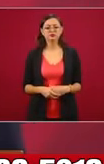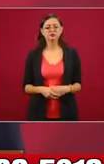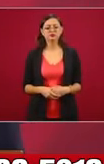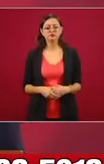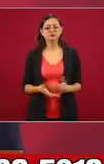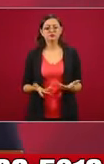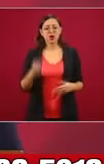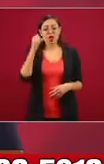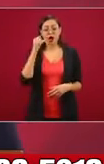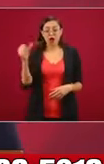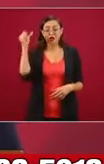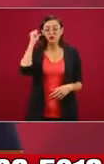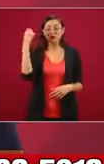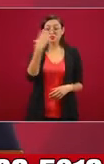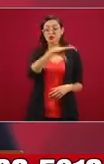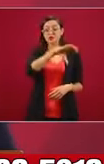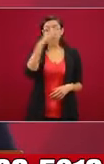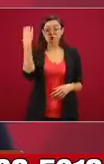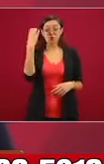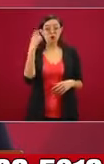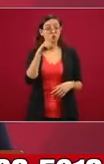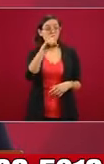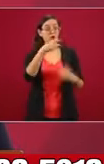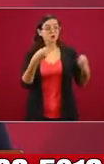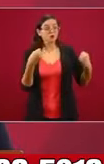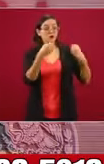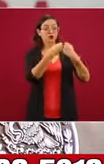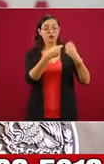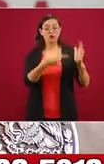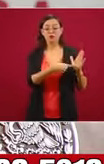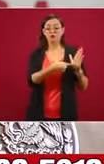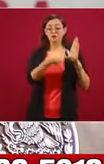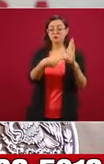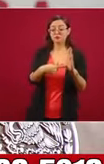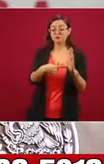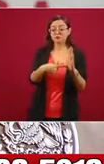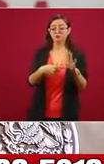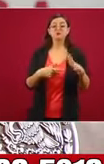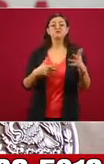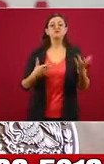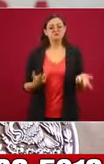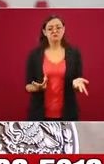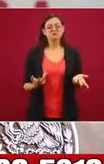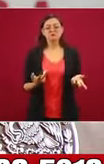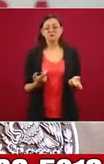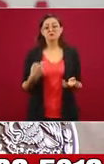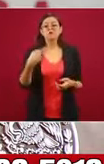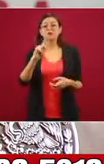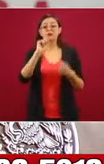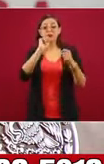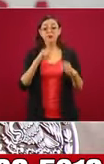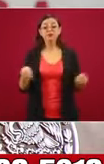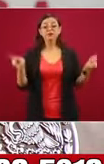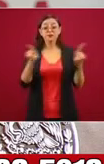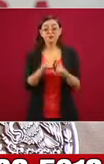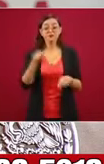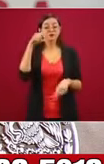foto en la frontera, pues también se da a conocer de que